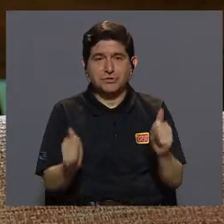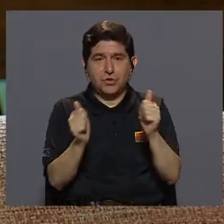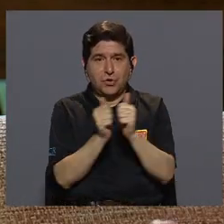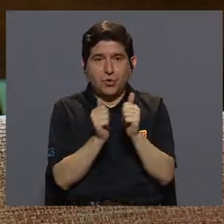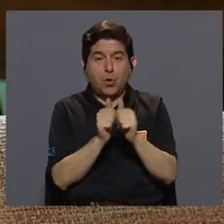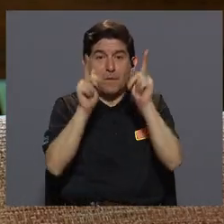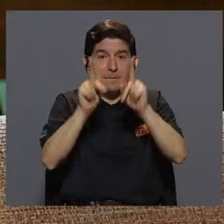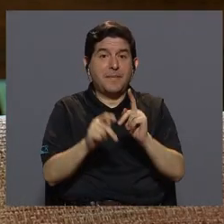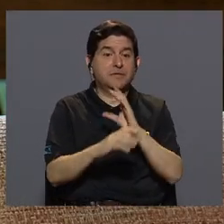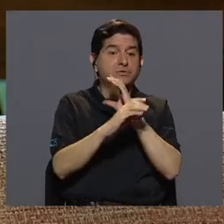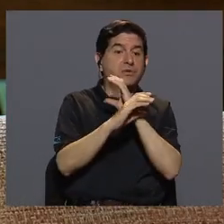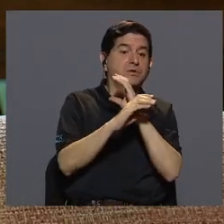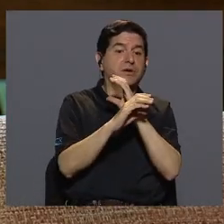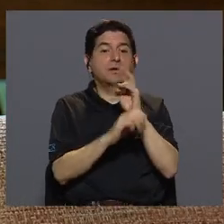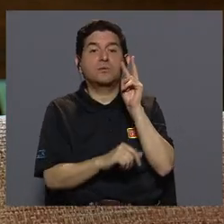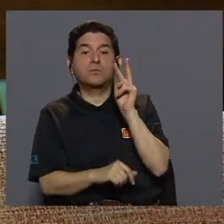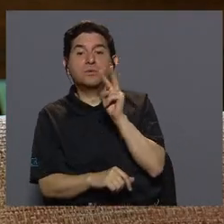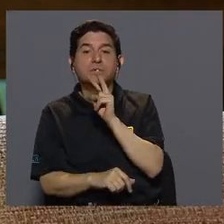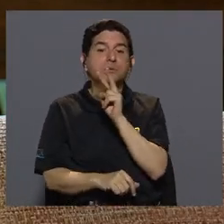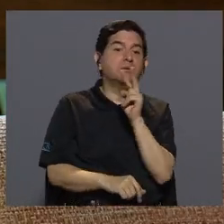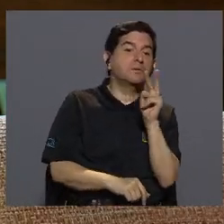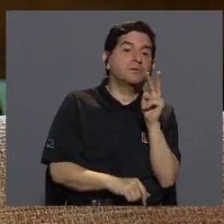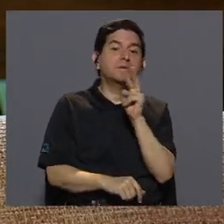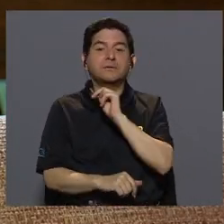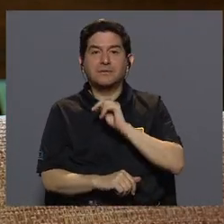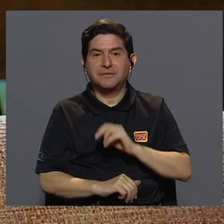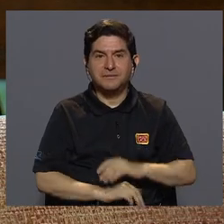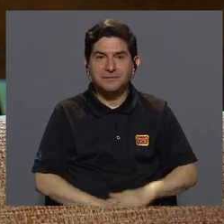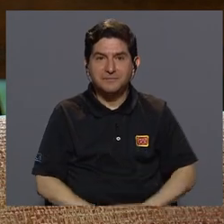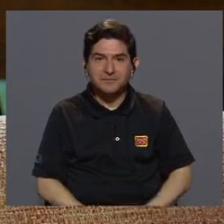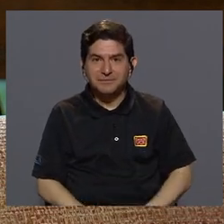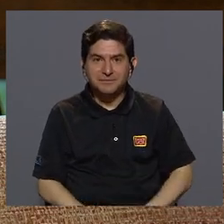con chaperón, ¿verdad?